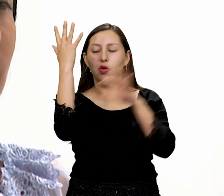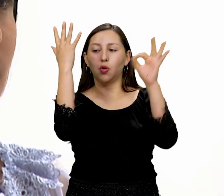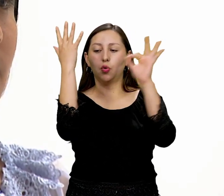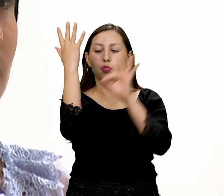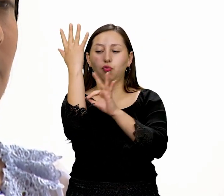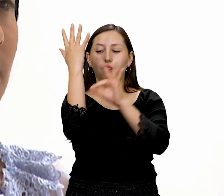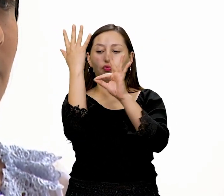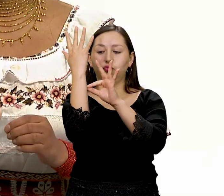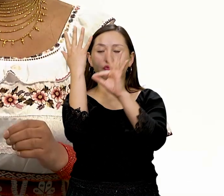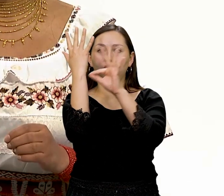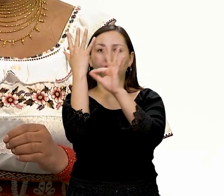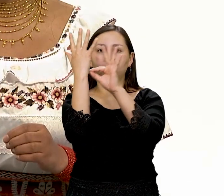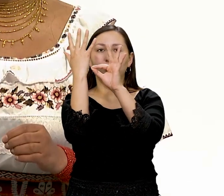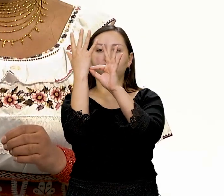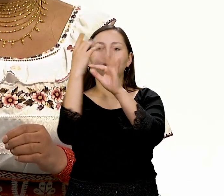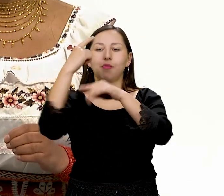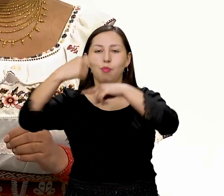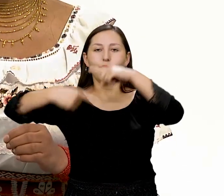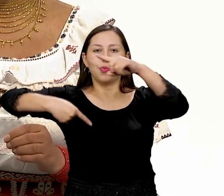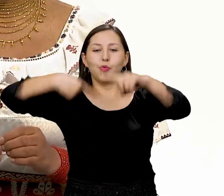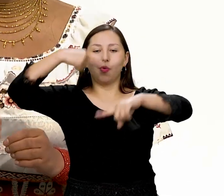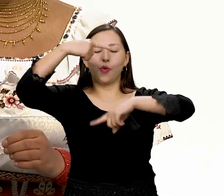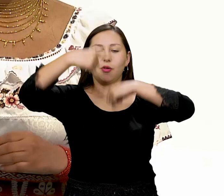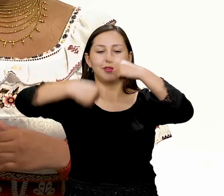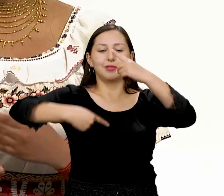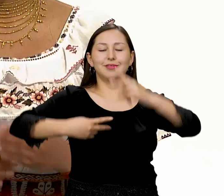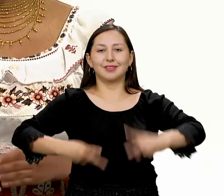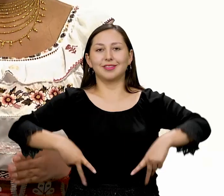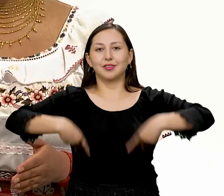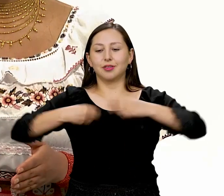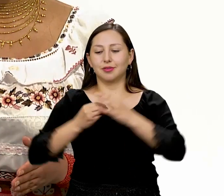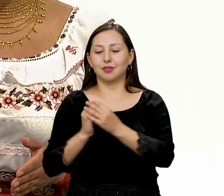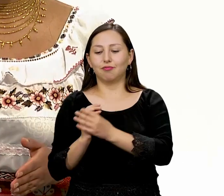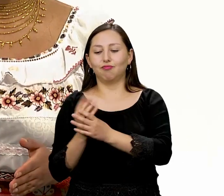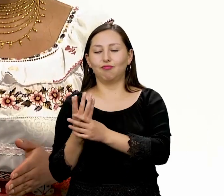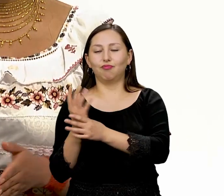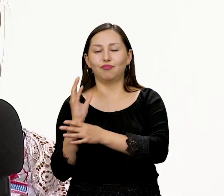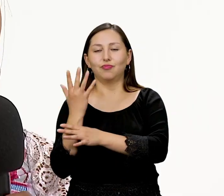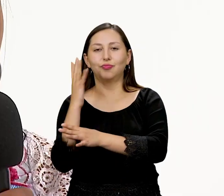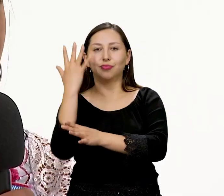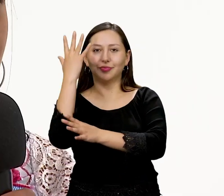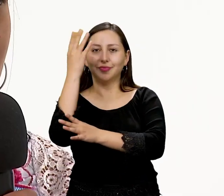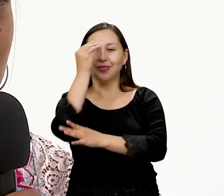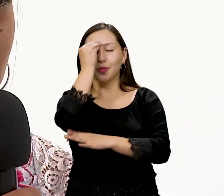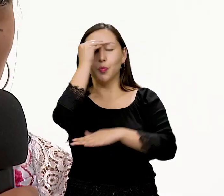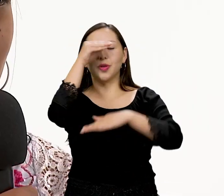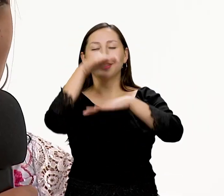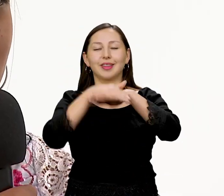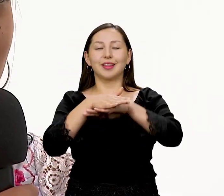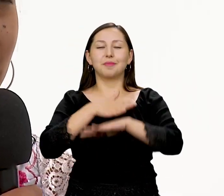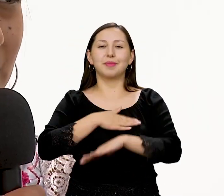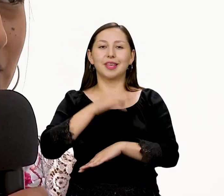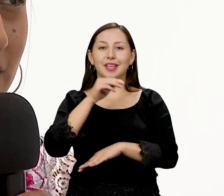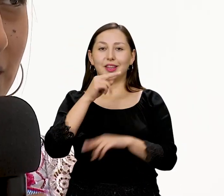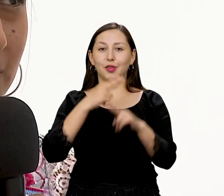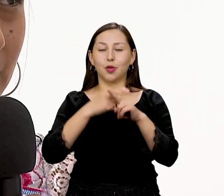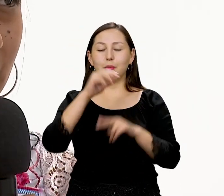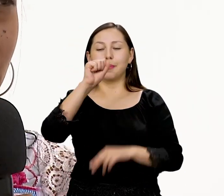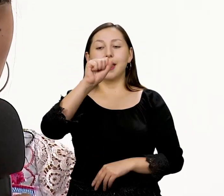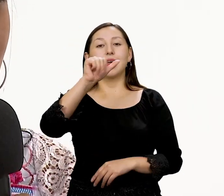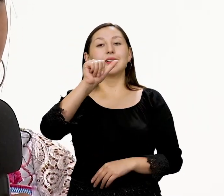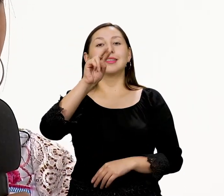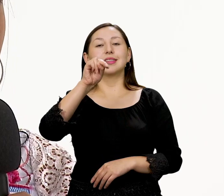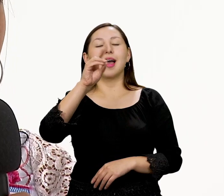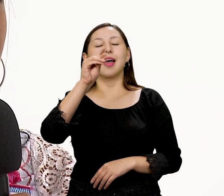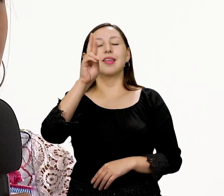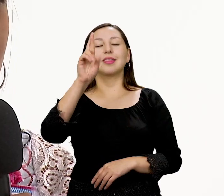puede sobrevivir todo el ciclo de la planta, porque ya forma parte de la planta. Buenas tardes, mi nombre es Sandra Mijingayi, vengo